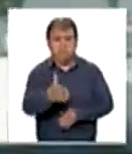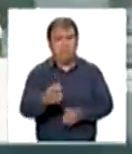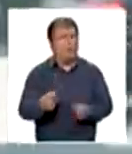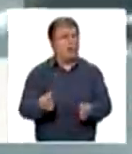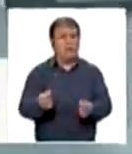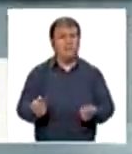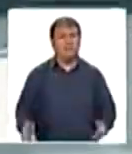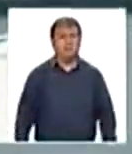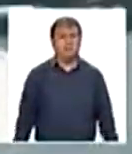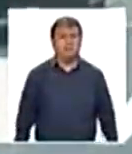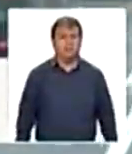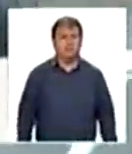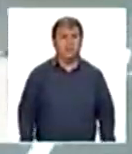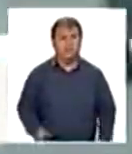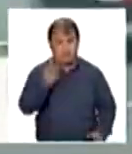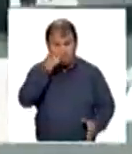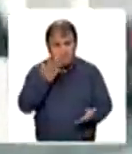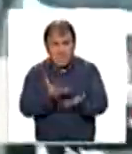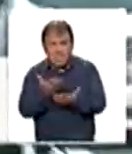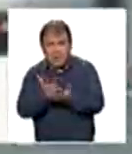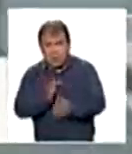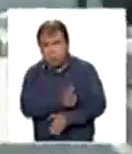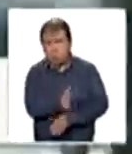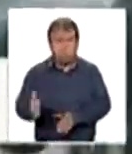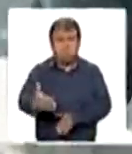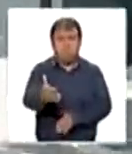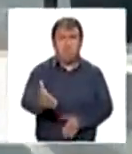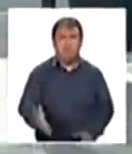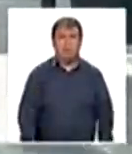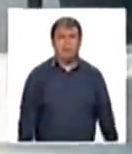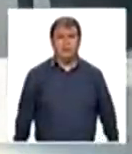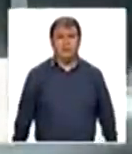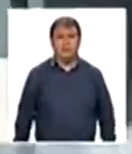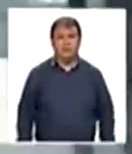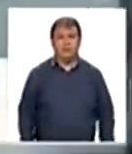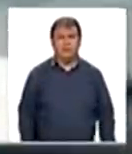temerarias. Mira, mira, mira, mira, mira.